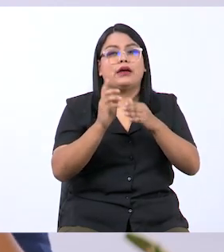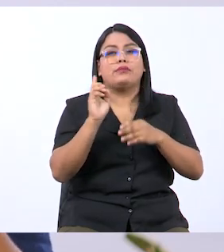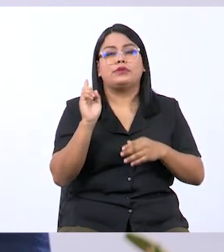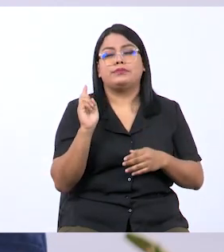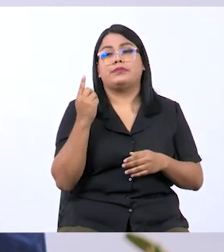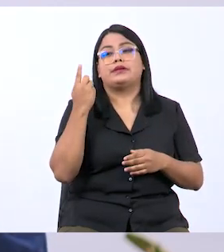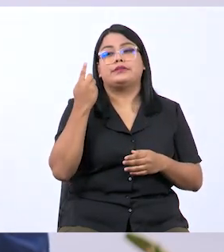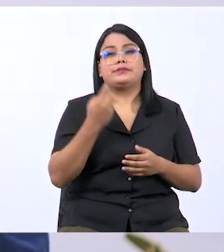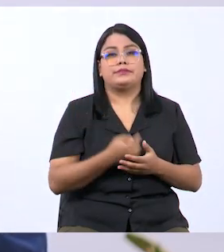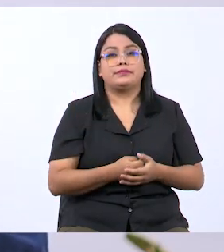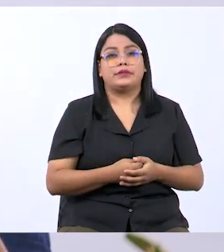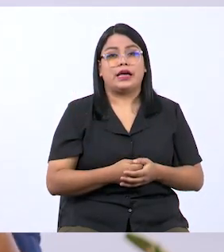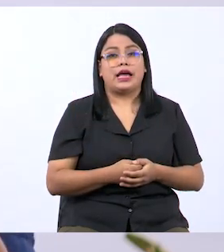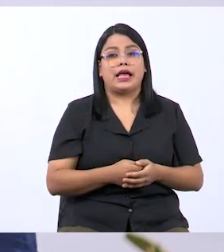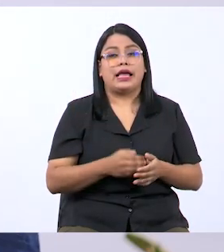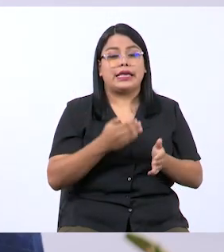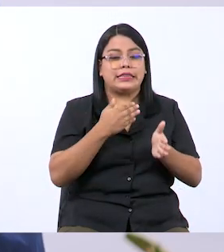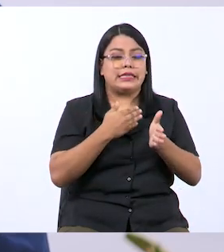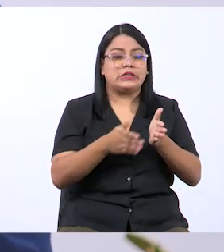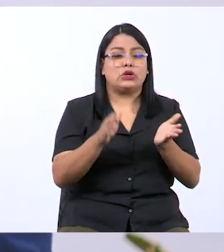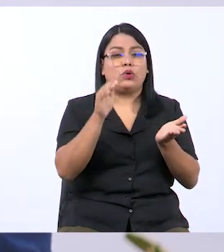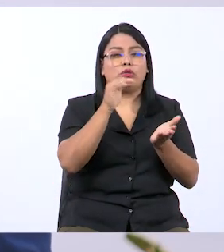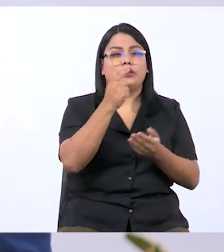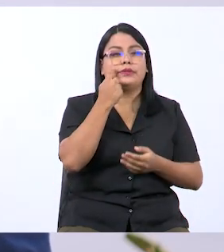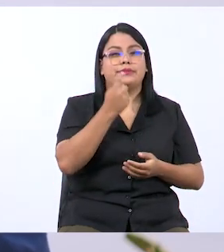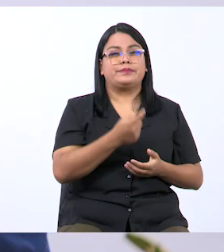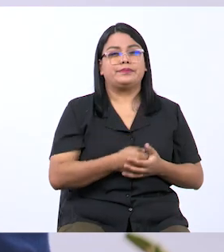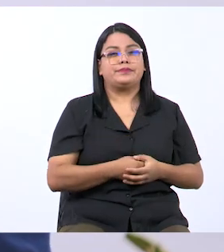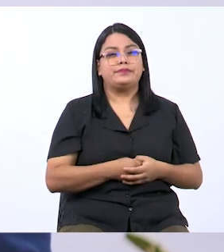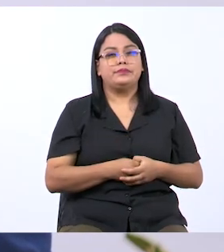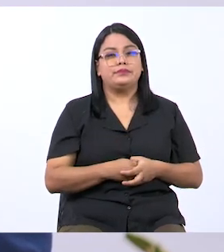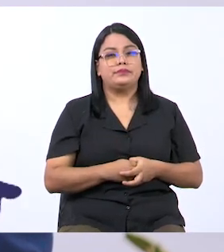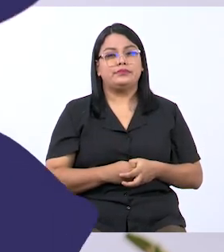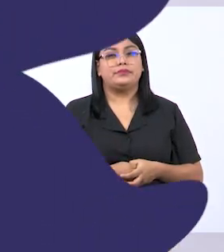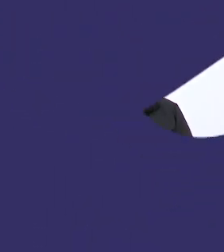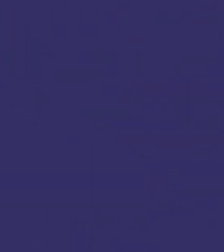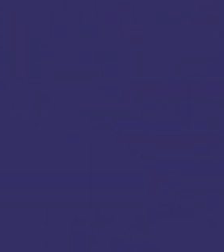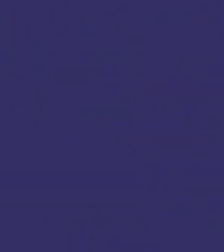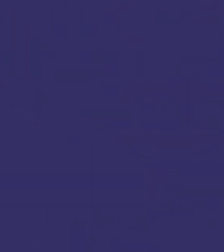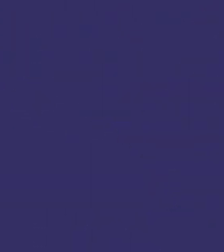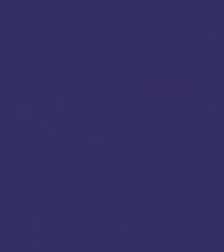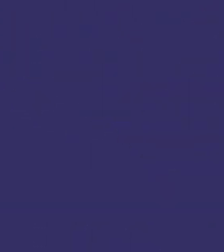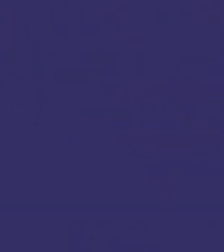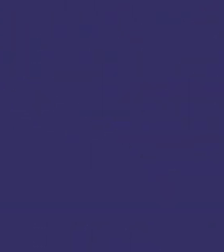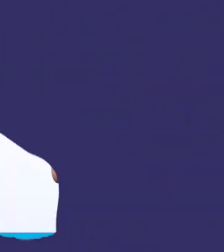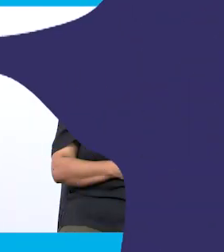iniciamos con la primera sección, que es Entrada a la unidad. Veamos.